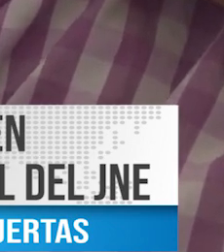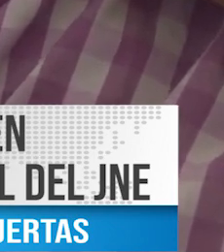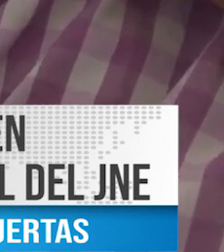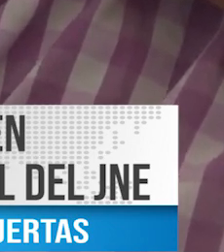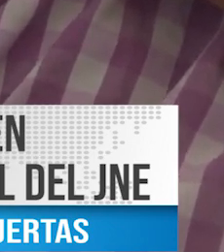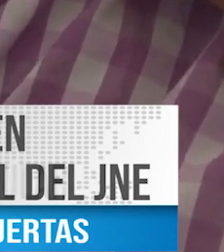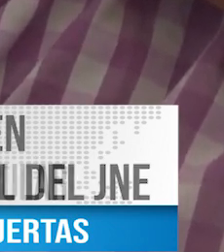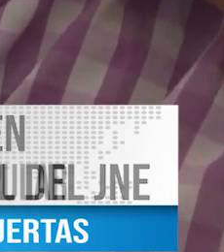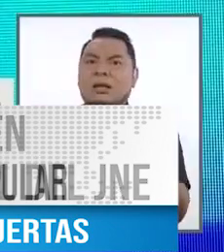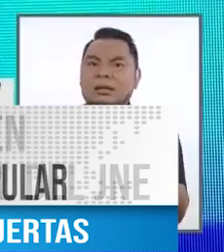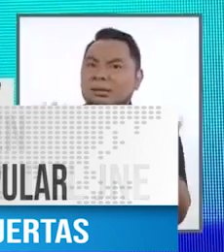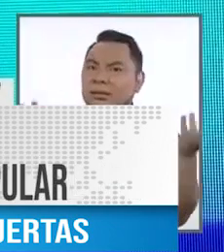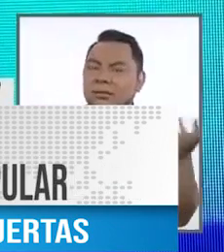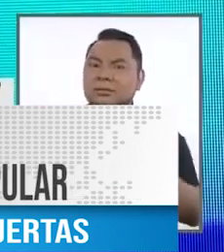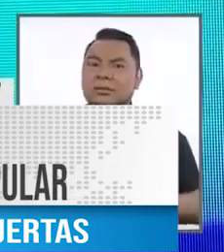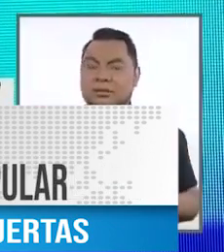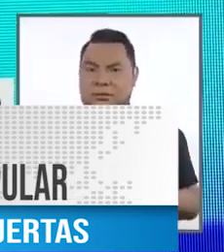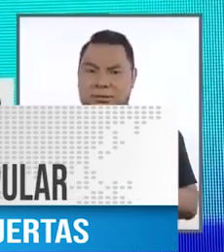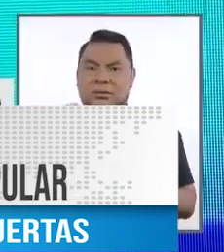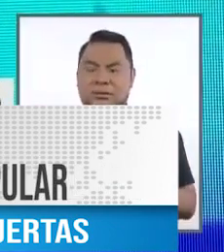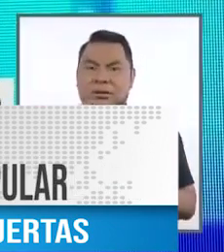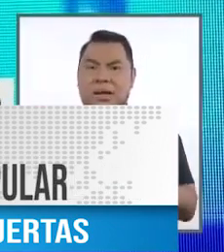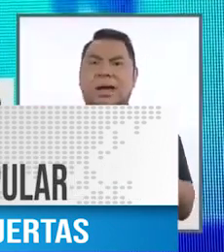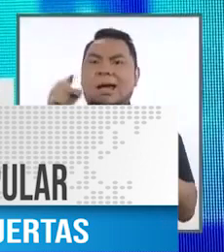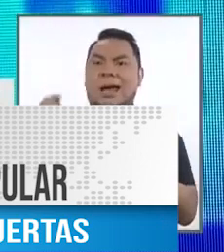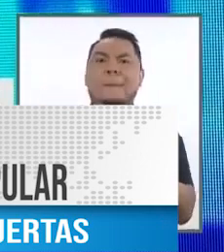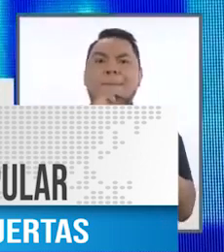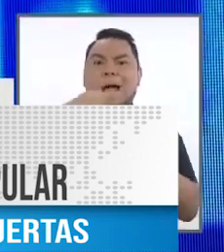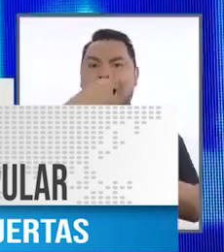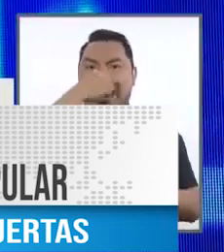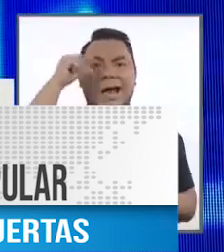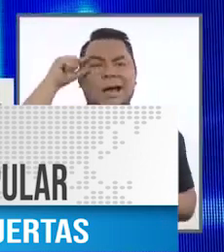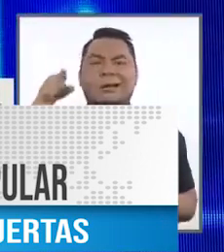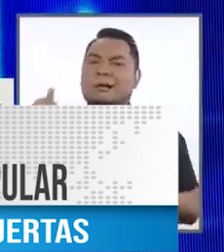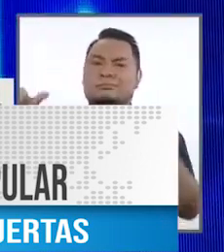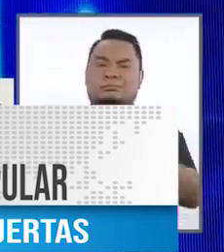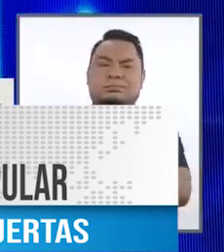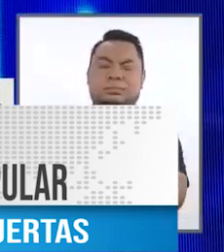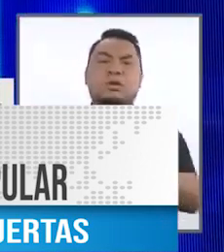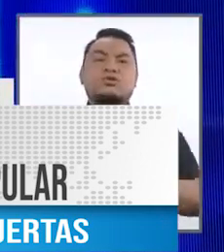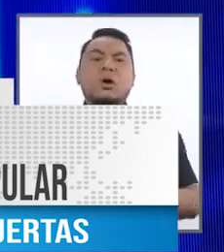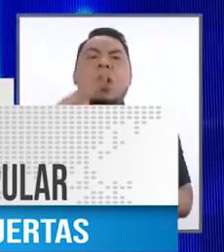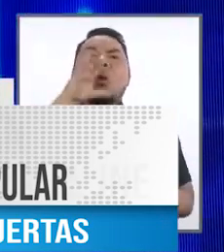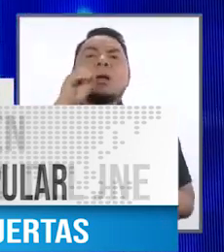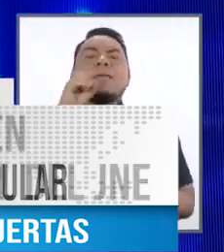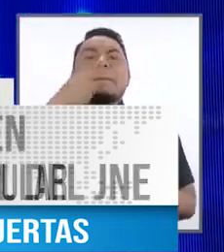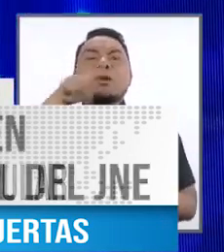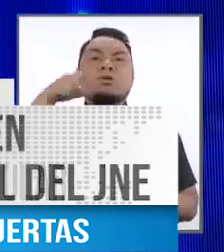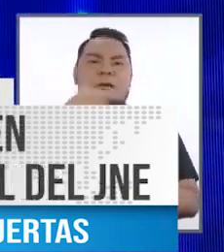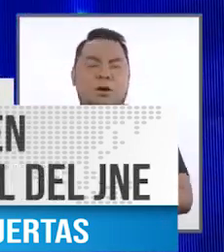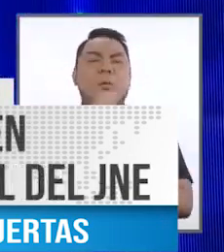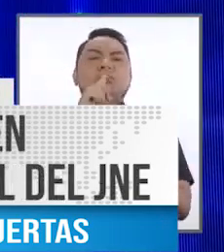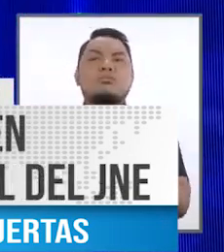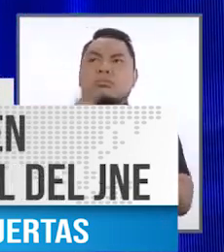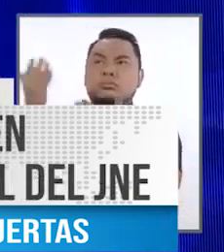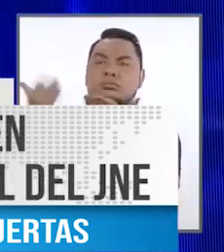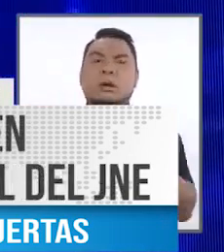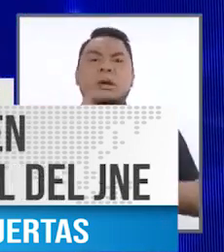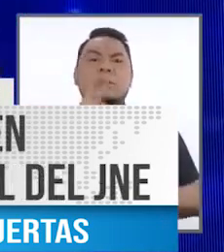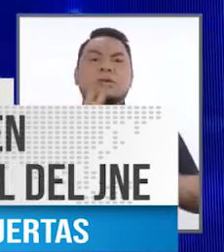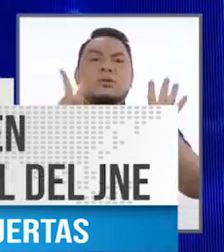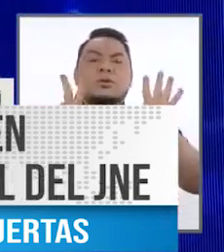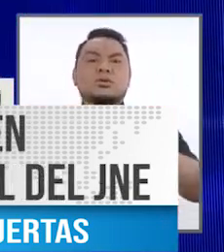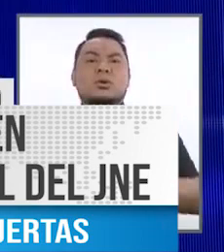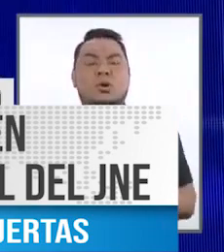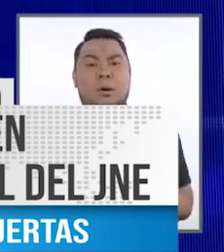Estados Unidos. El plan genocida de Vizcarra se acabó. Mi compromiso es traer 40 millones de vacunas el día 28 de julio